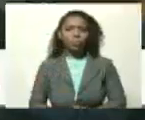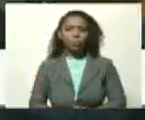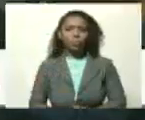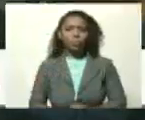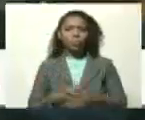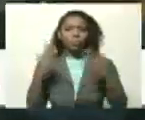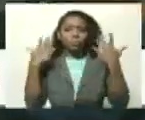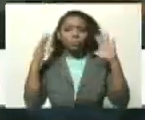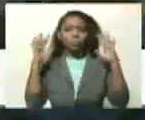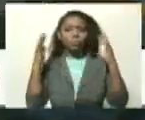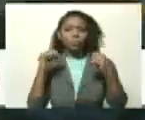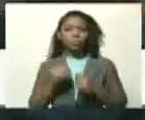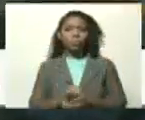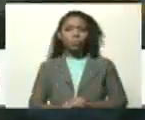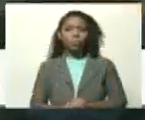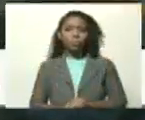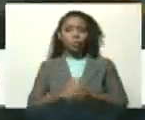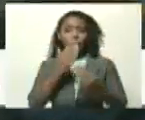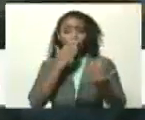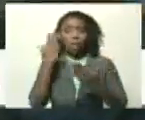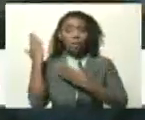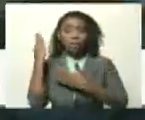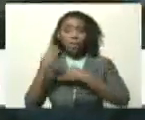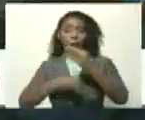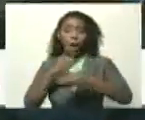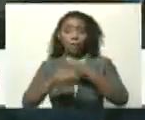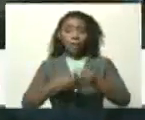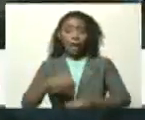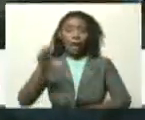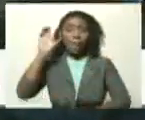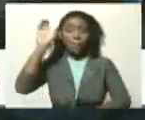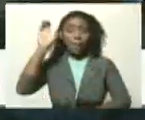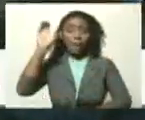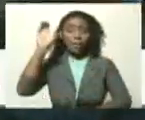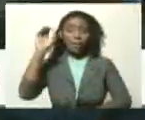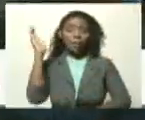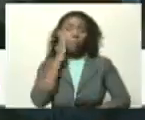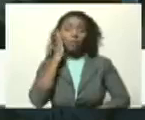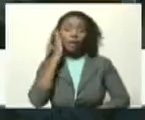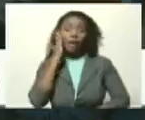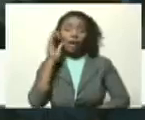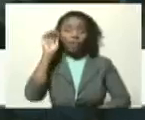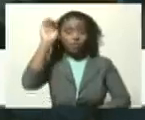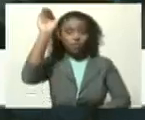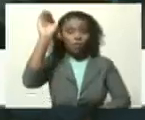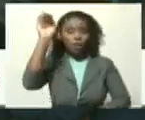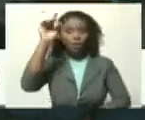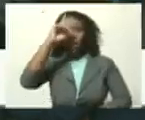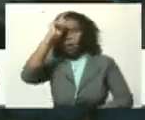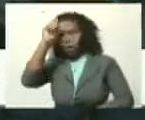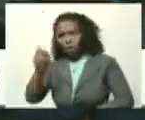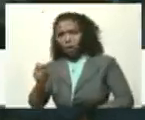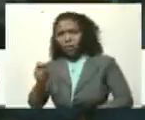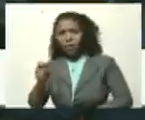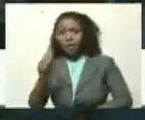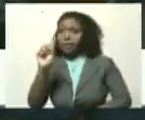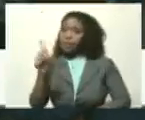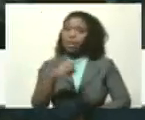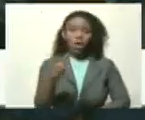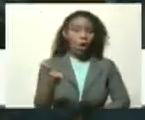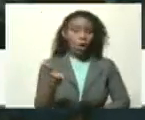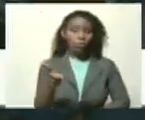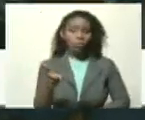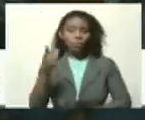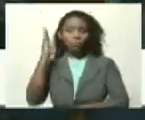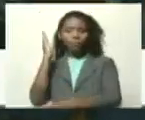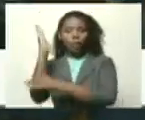Si así lo hiciere, que la patria matria y ancestral se lo reconozca, sino que